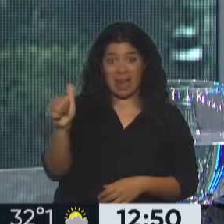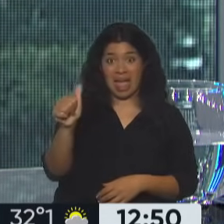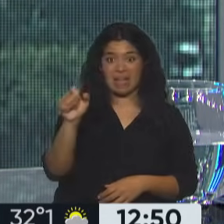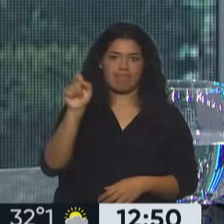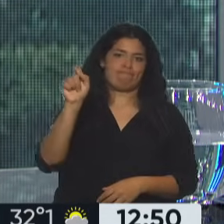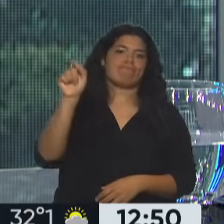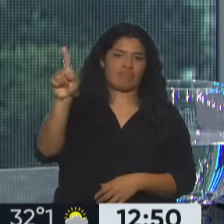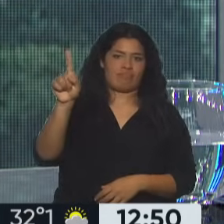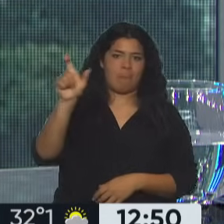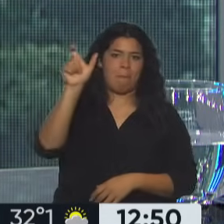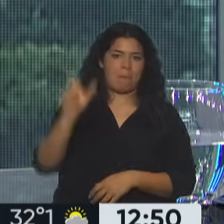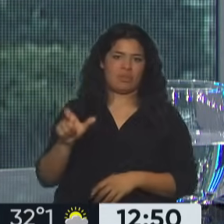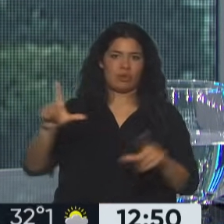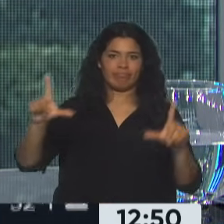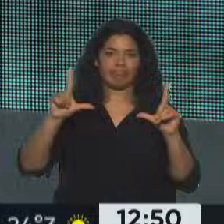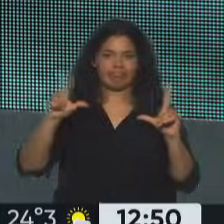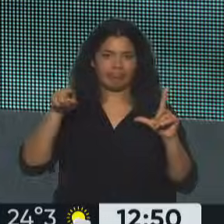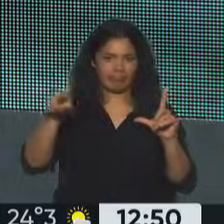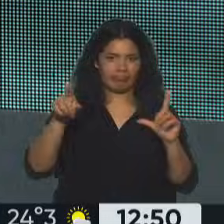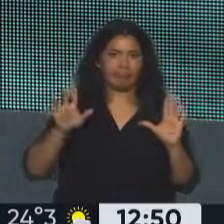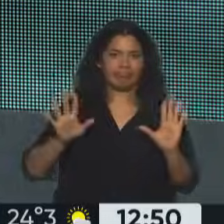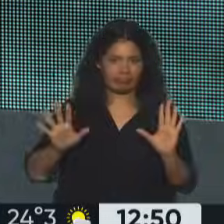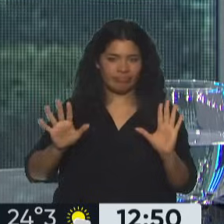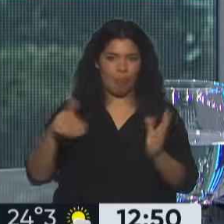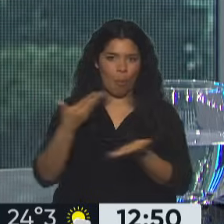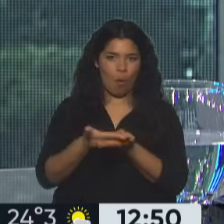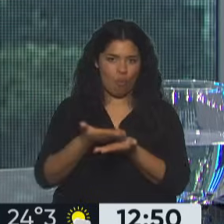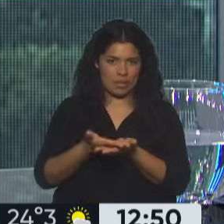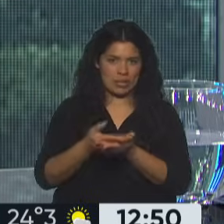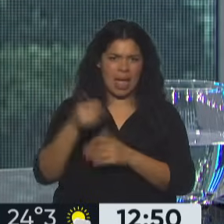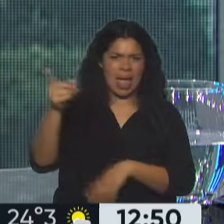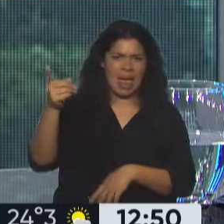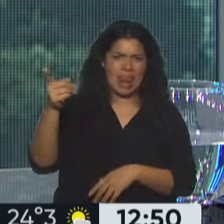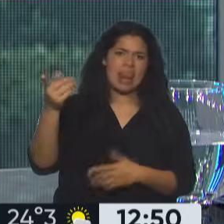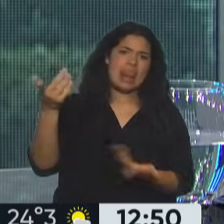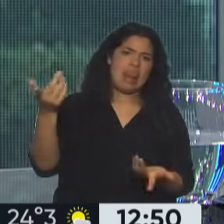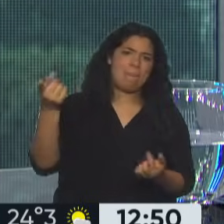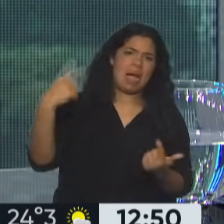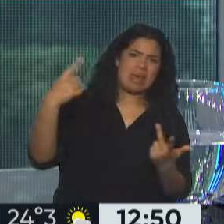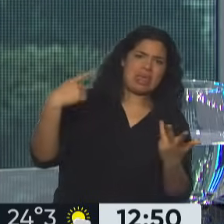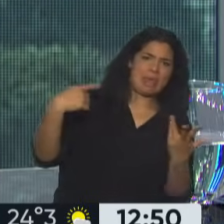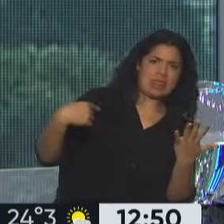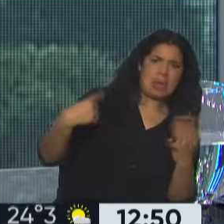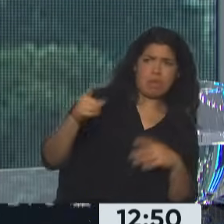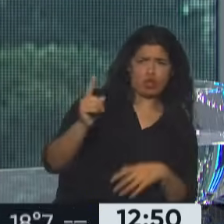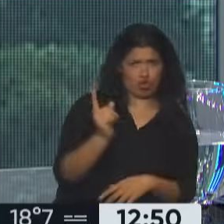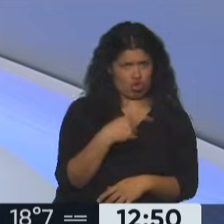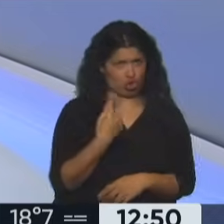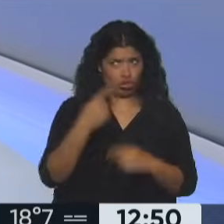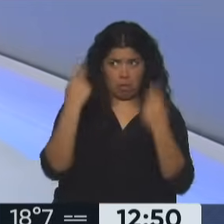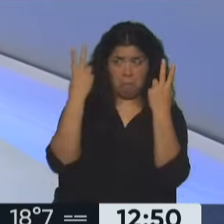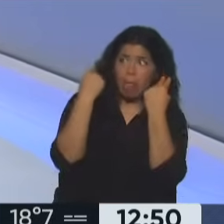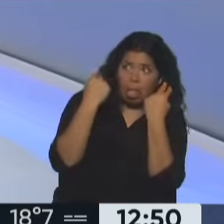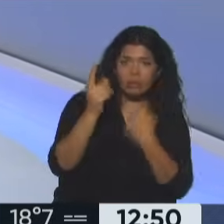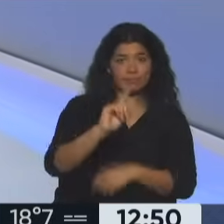no falte no cante falta envío con las viejas digamos que no diga que nosotros somos tropas de él porque no somos hay algunos compañeros que